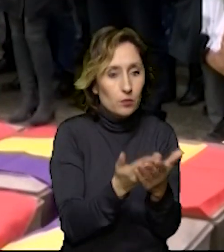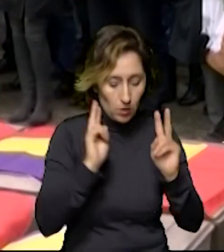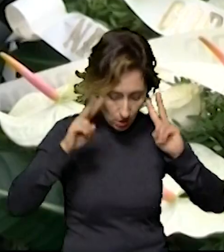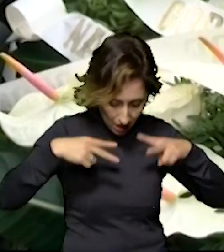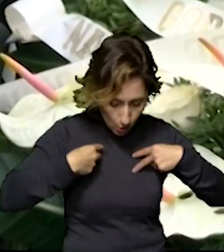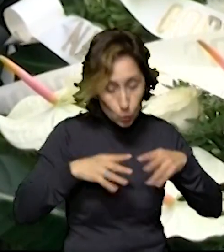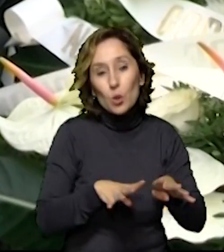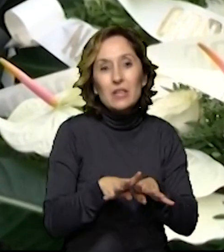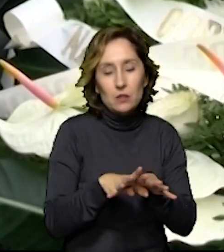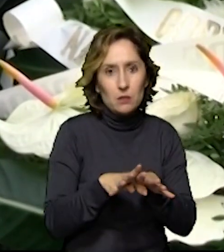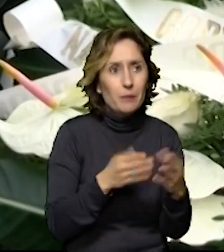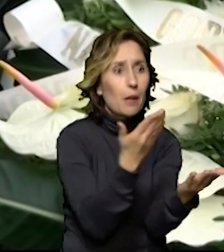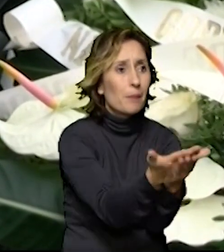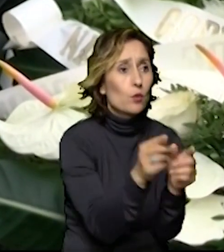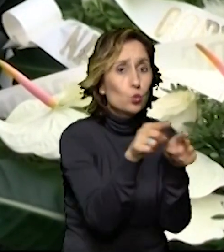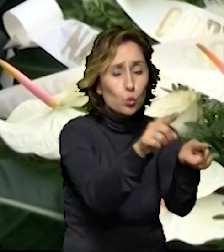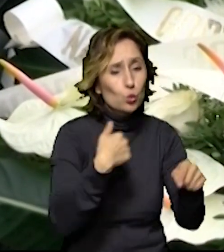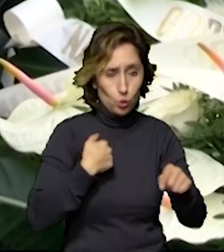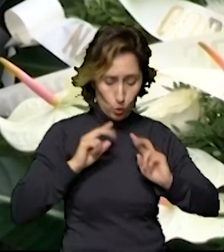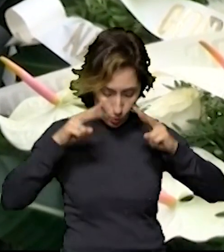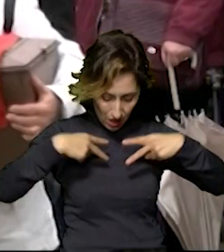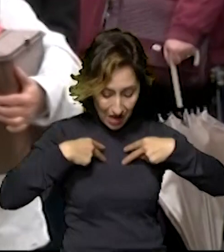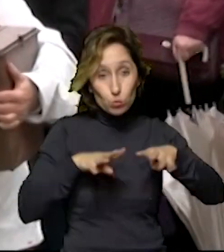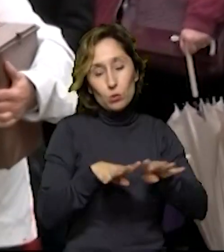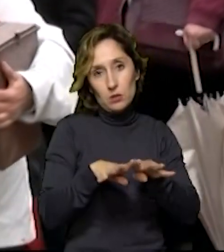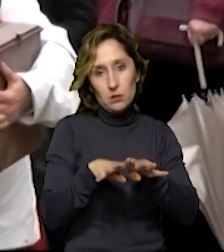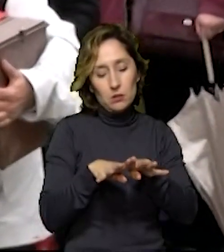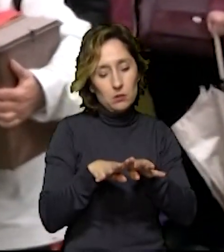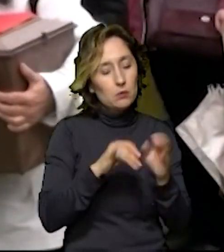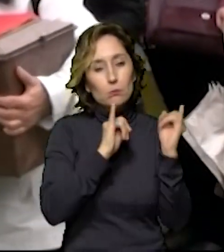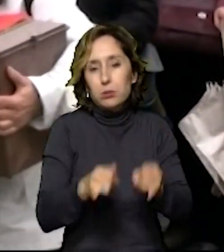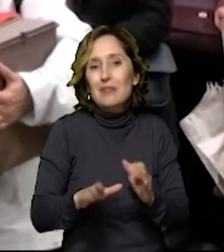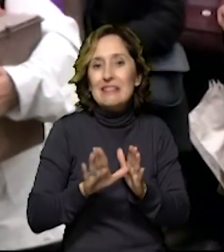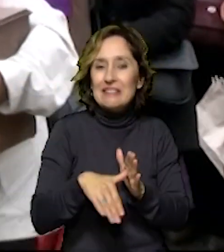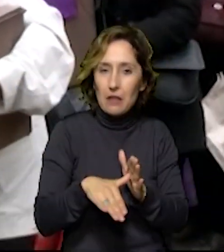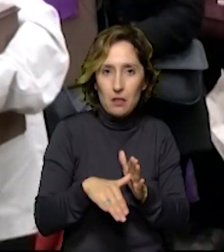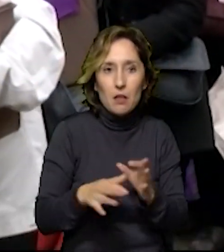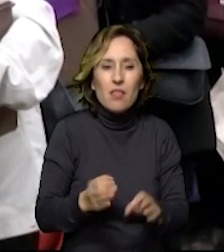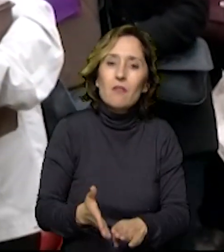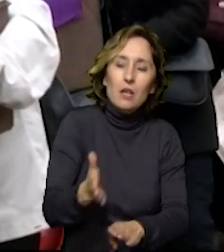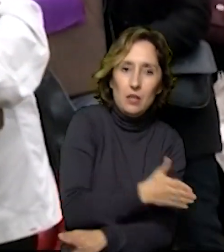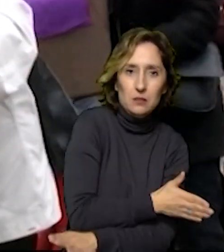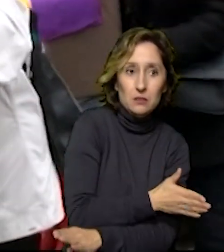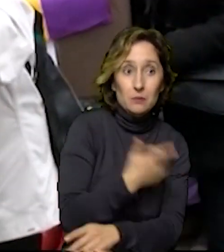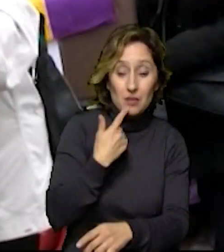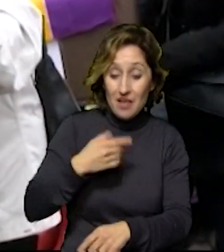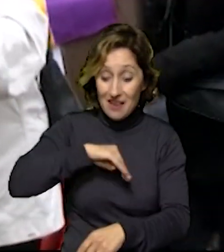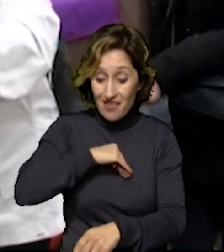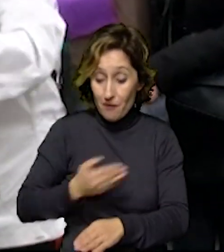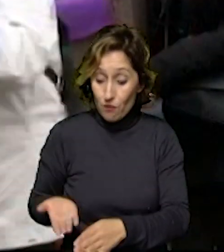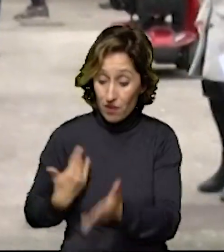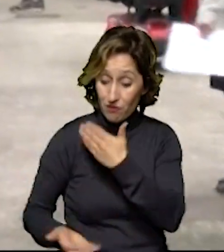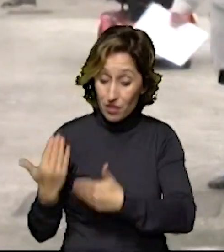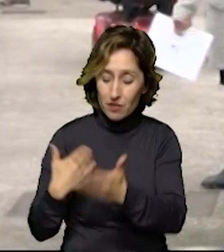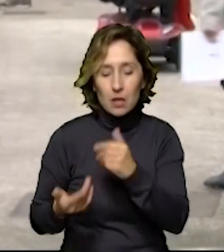otros, me la hago a mí mismo. Hemos llegado tarde, teníamos que haber hecho antes las exhumaciones, y en eso